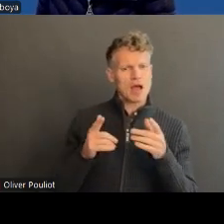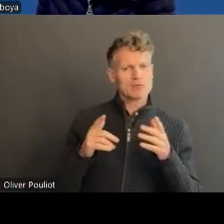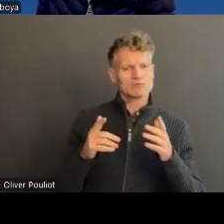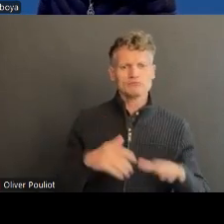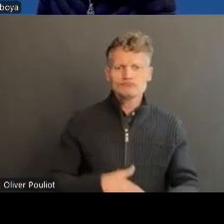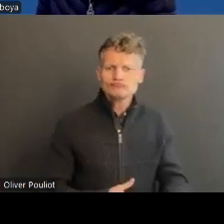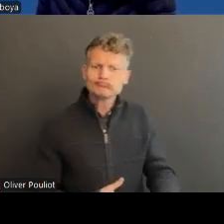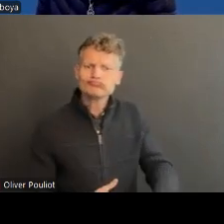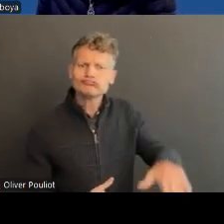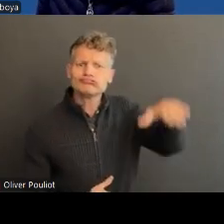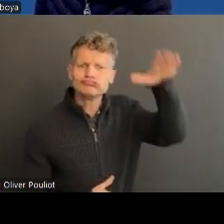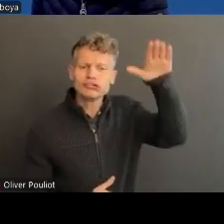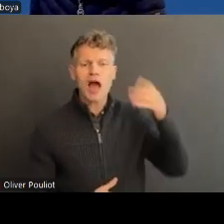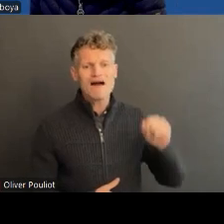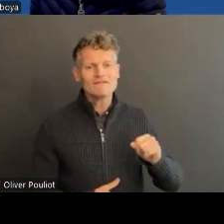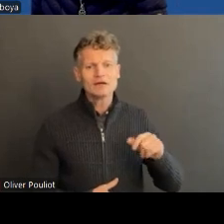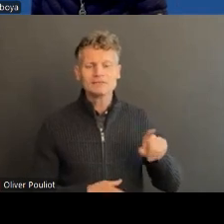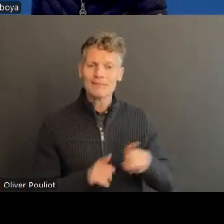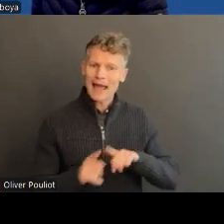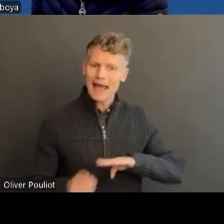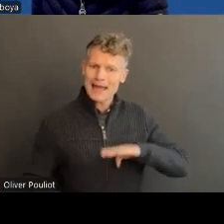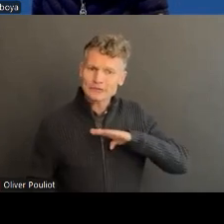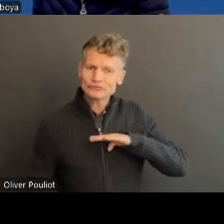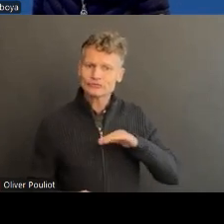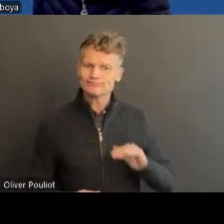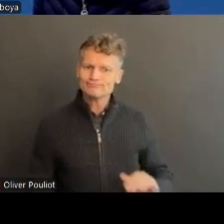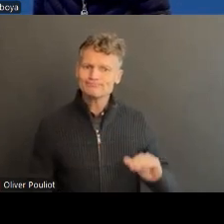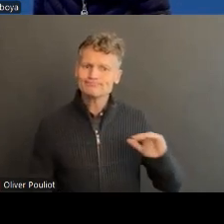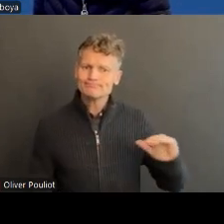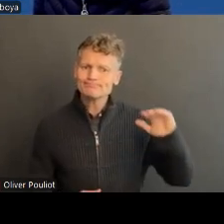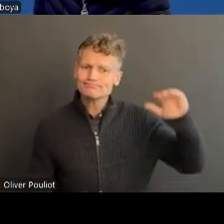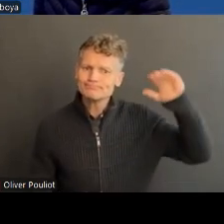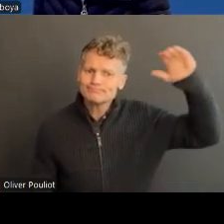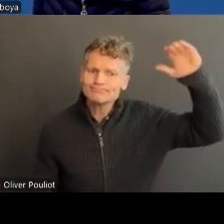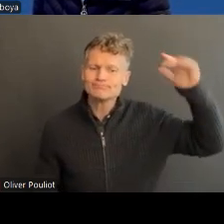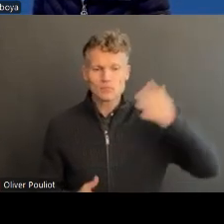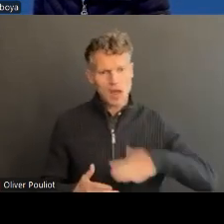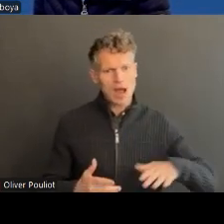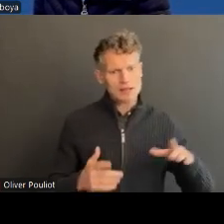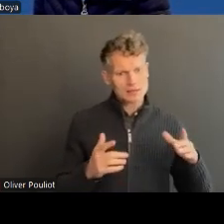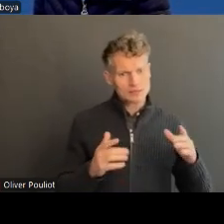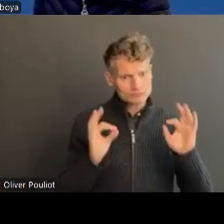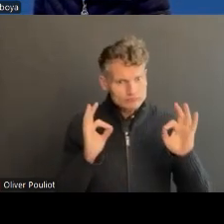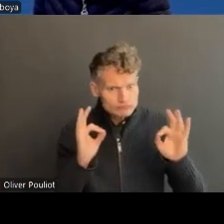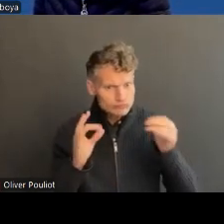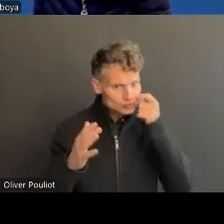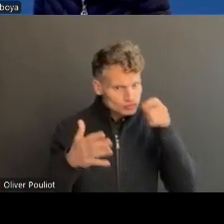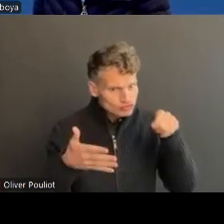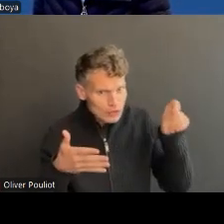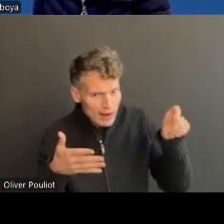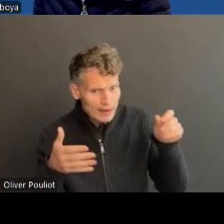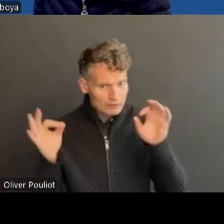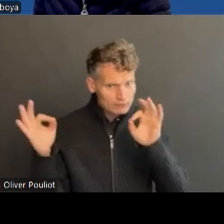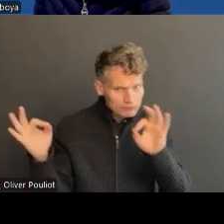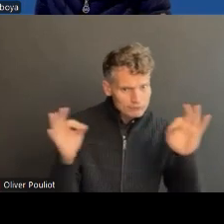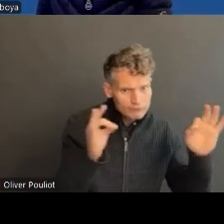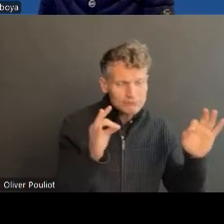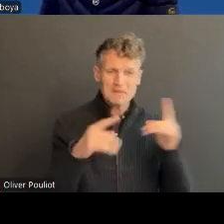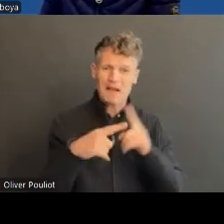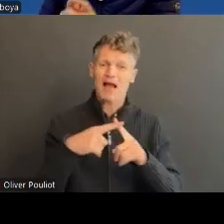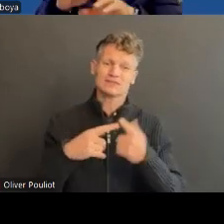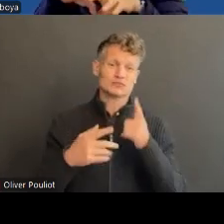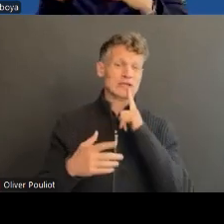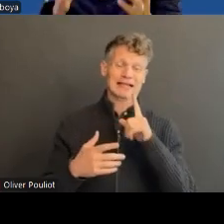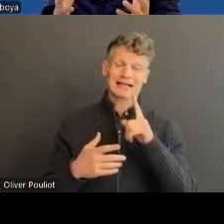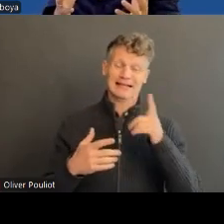vida y en algunos casos en áreas importantes, como por ejemplo los derechos humanos, concentrándonos en las poblaciones que